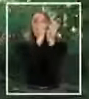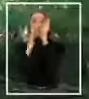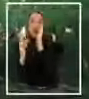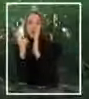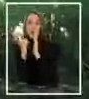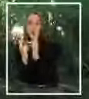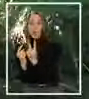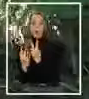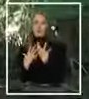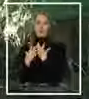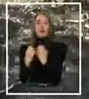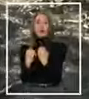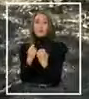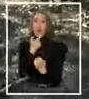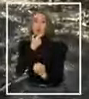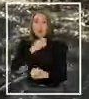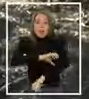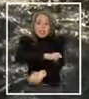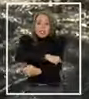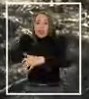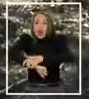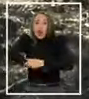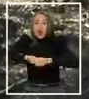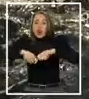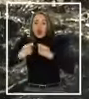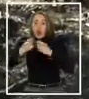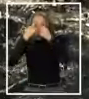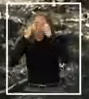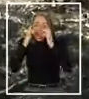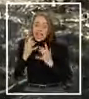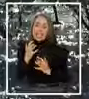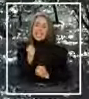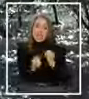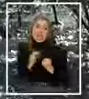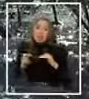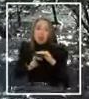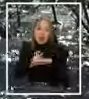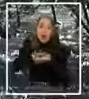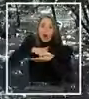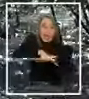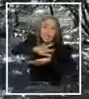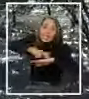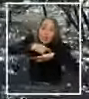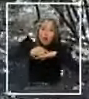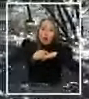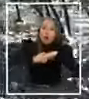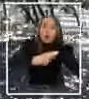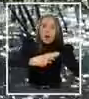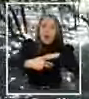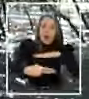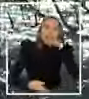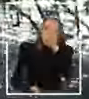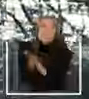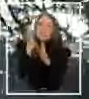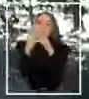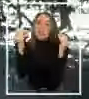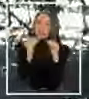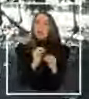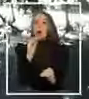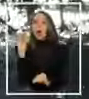pudo escapar con fracturas y diversas heridas de gravedad. Tras cruzar este río, logró dar aviso a